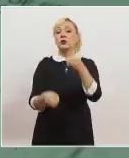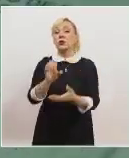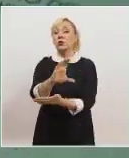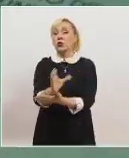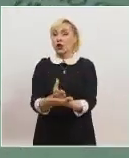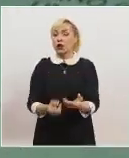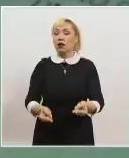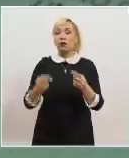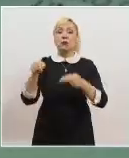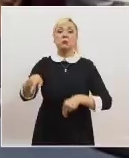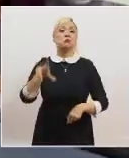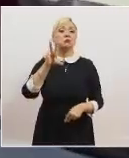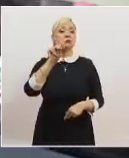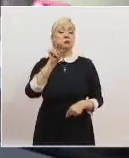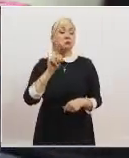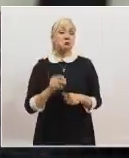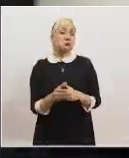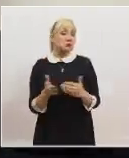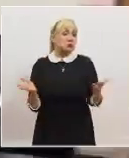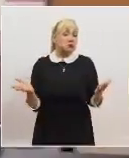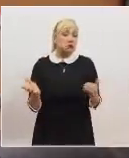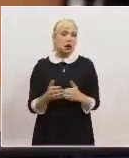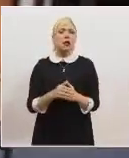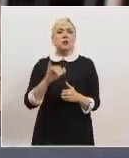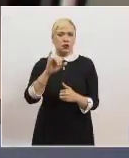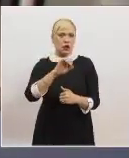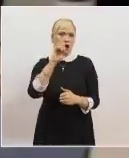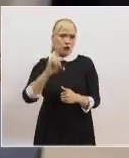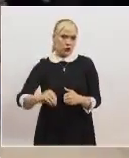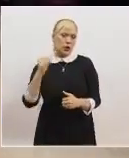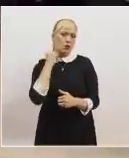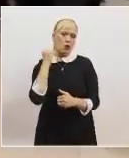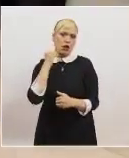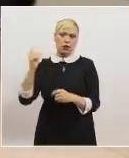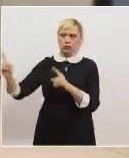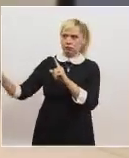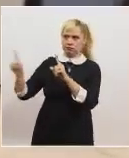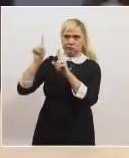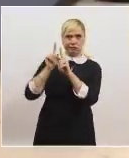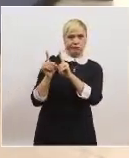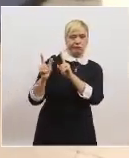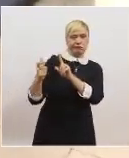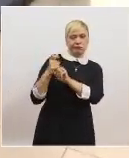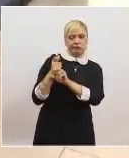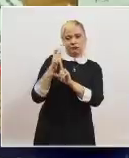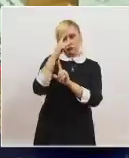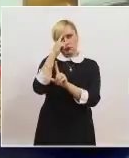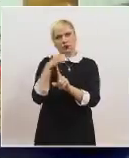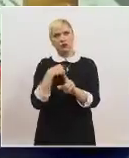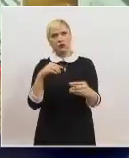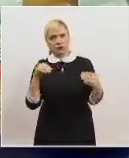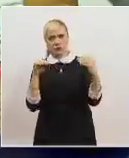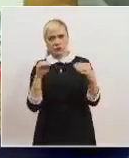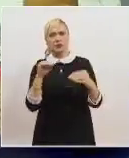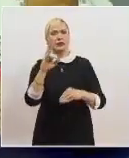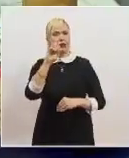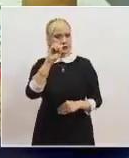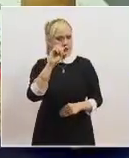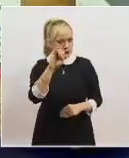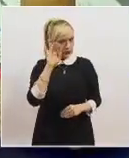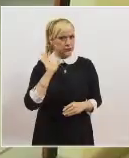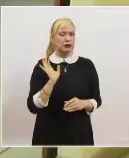jurídico mexicano reconoce el derecho a una asistencia letrada como parte de la protección a una tutela jurisdiccional efectiva,